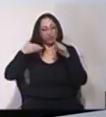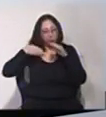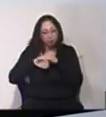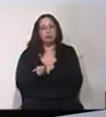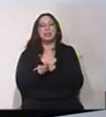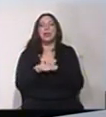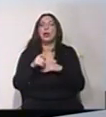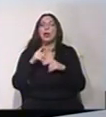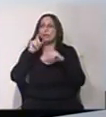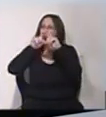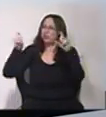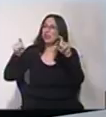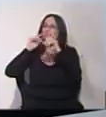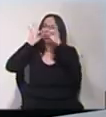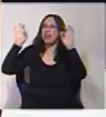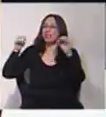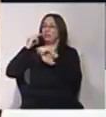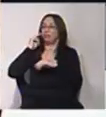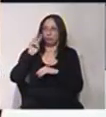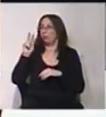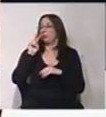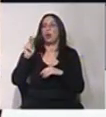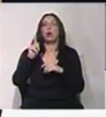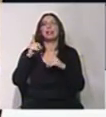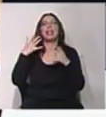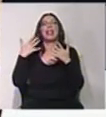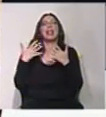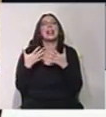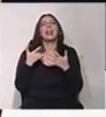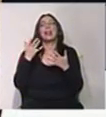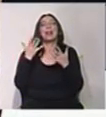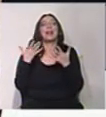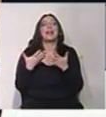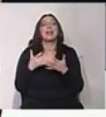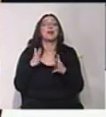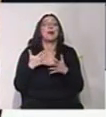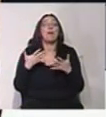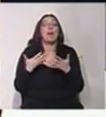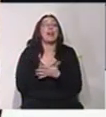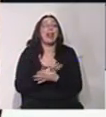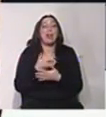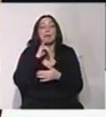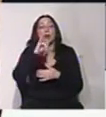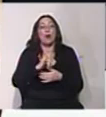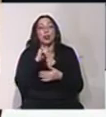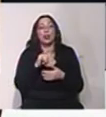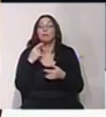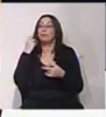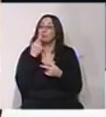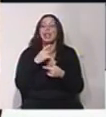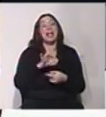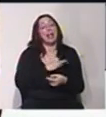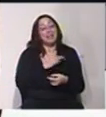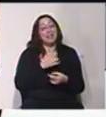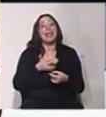están continuamente leyendo esa frase, y esa frase o ese drama que escribió Gabriel García Márquez, en realidad es una cosa que nos dice a todos, mira, la vida vale